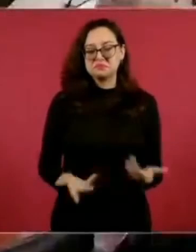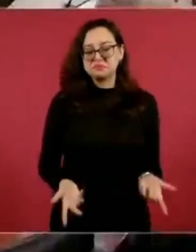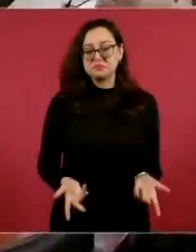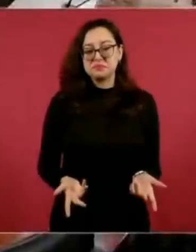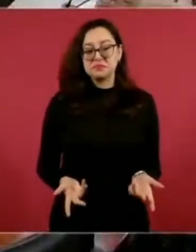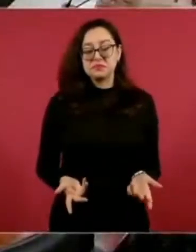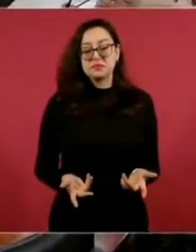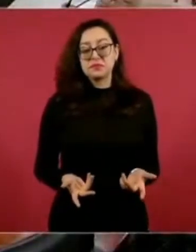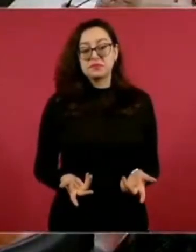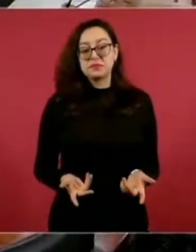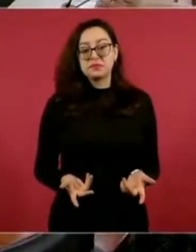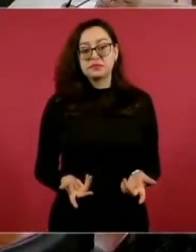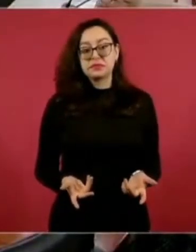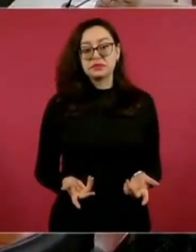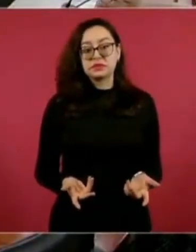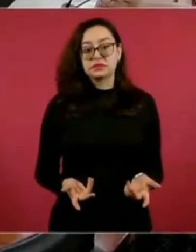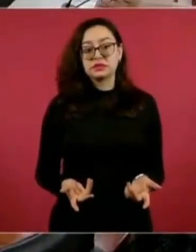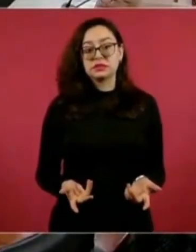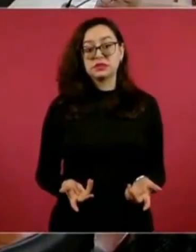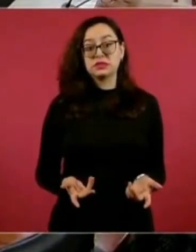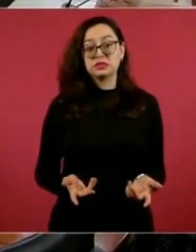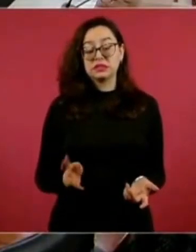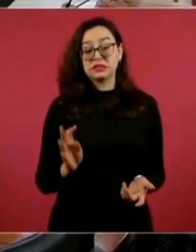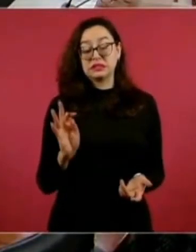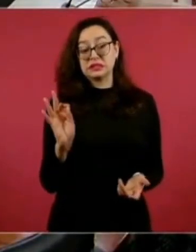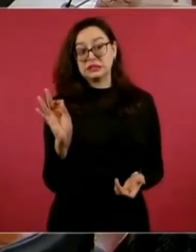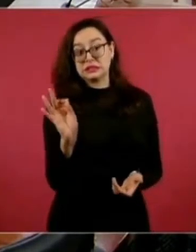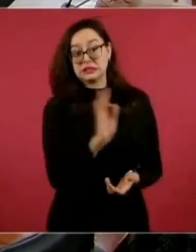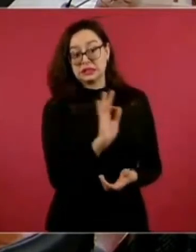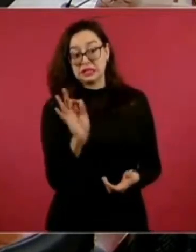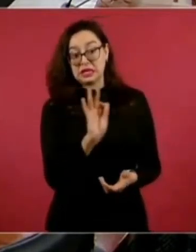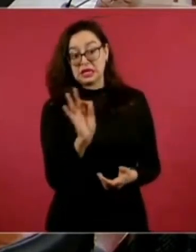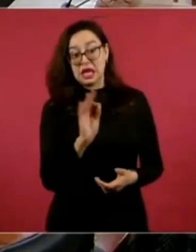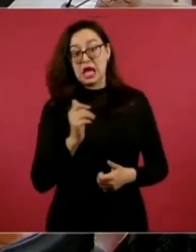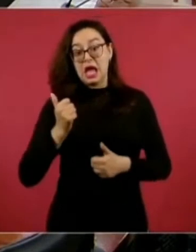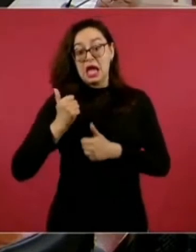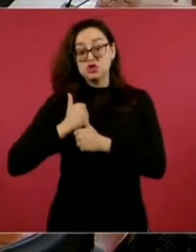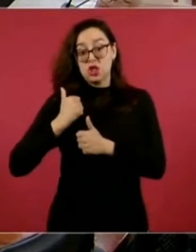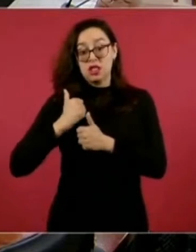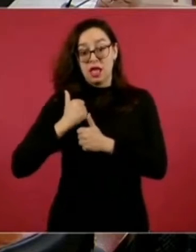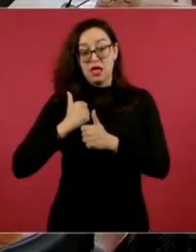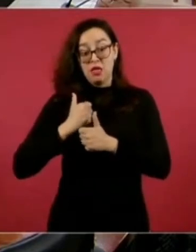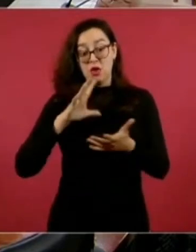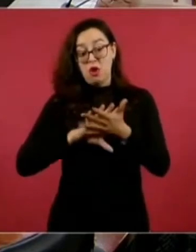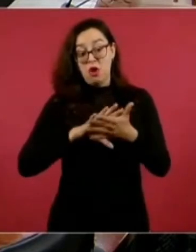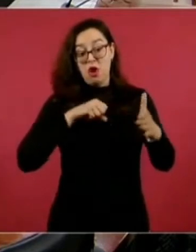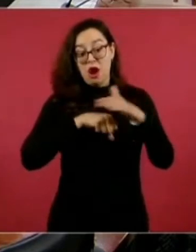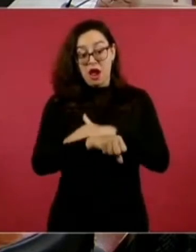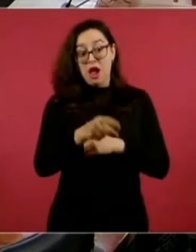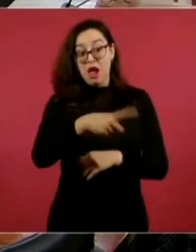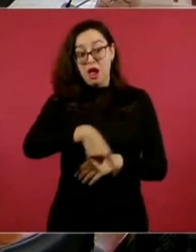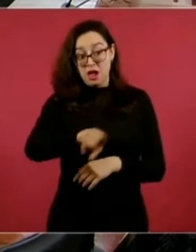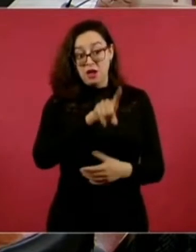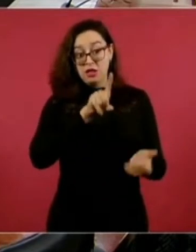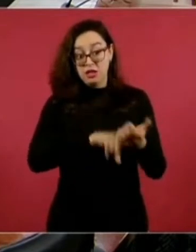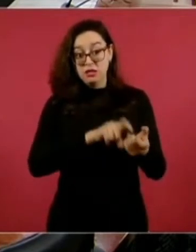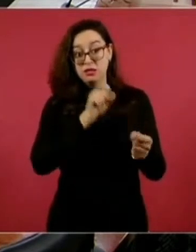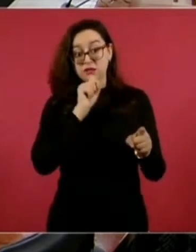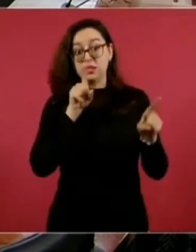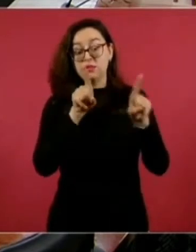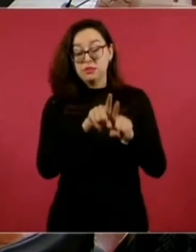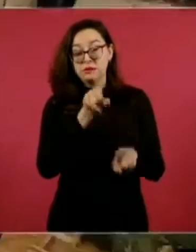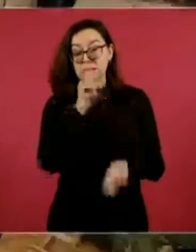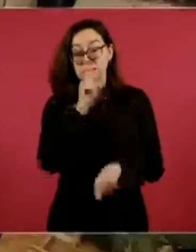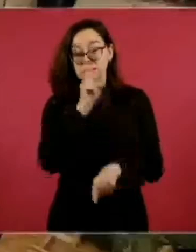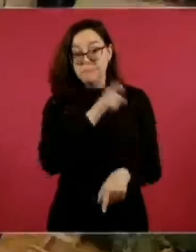silencio podría incluir a los militares que están bajo proceso, presidente? ¿O por qué participarían ellos en una situación así?